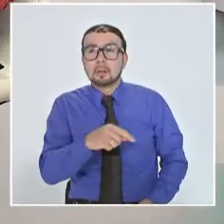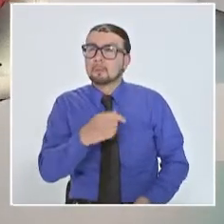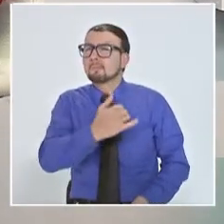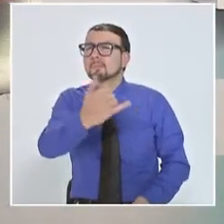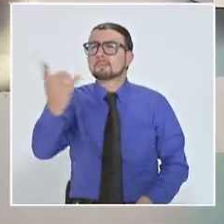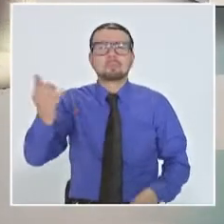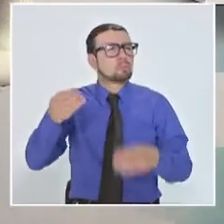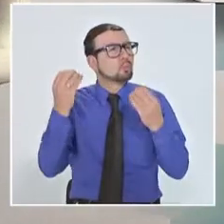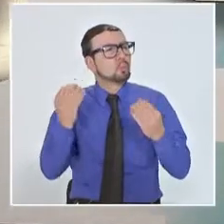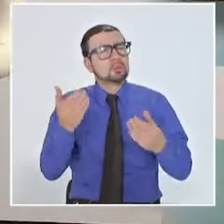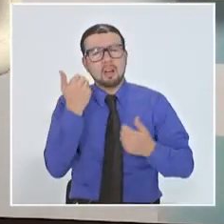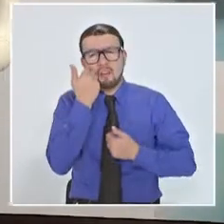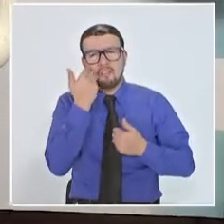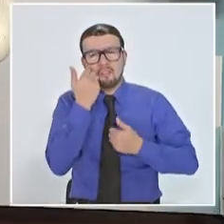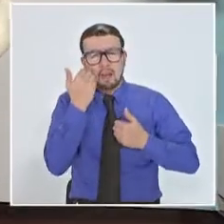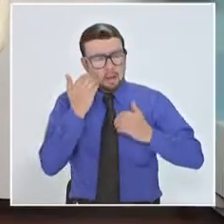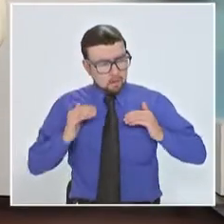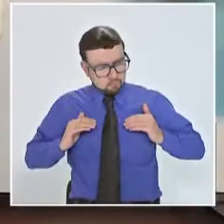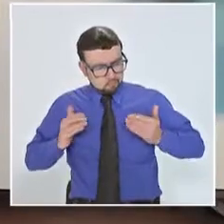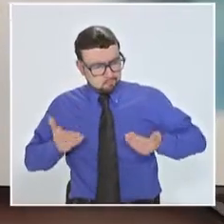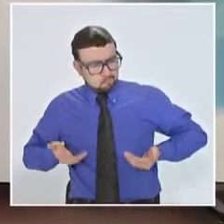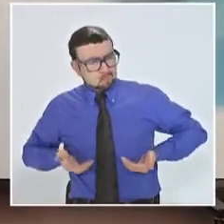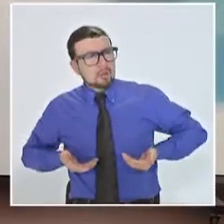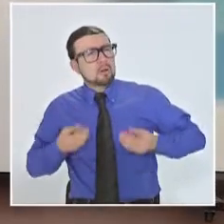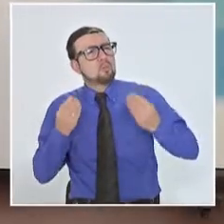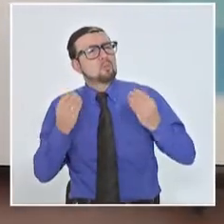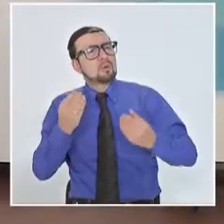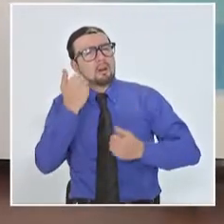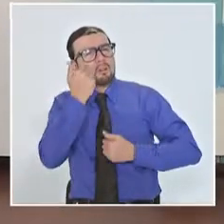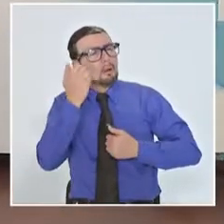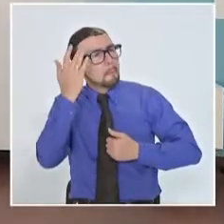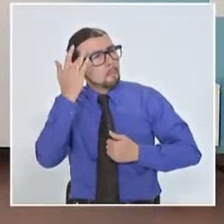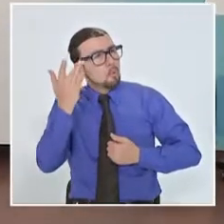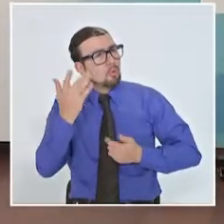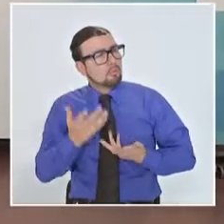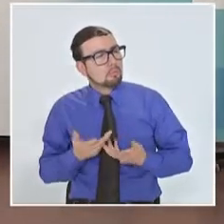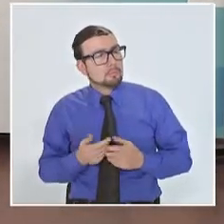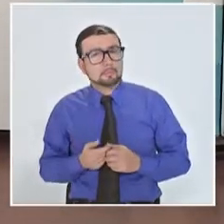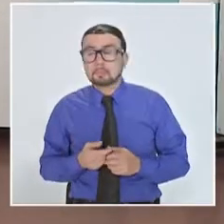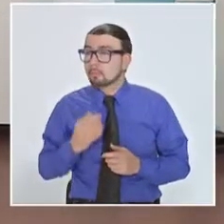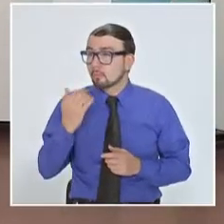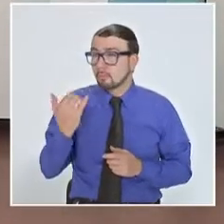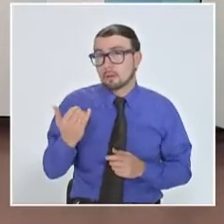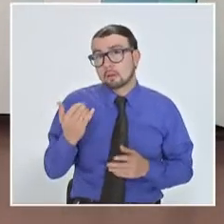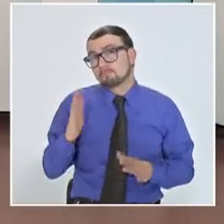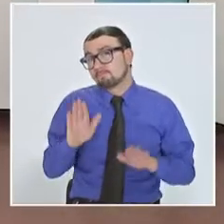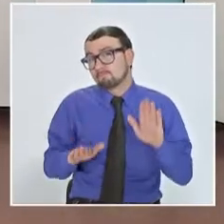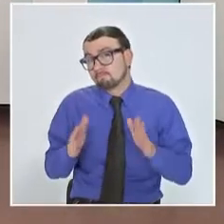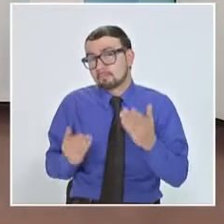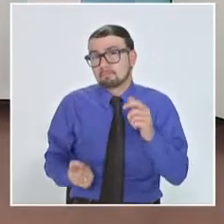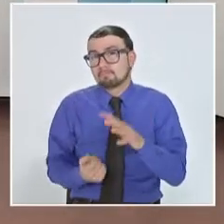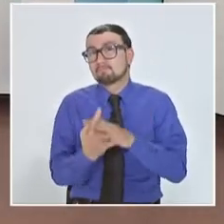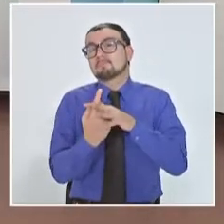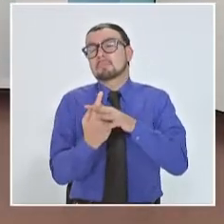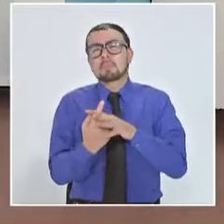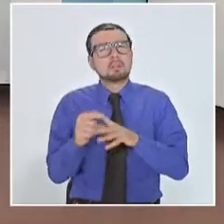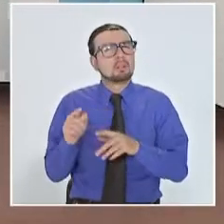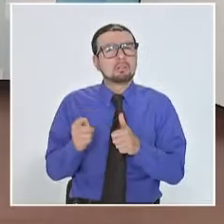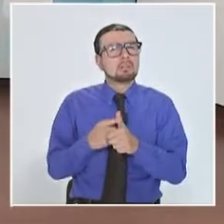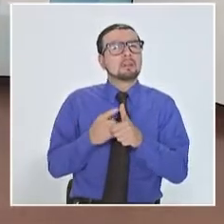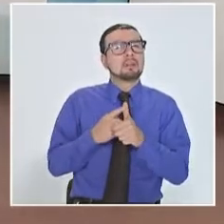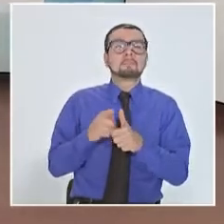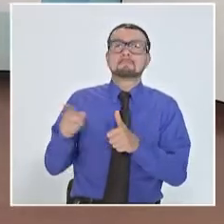seno? Hay varios factores que influyen en la génesis de la patología mamaria. Un factor muy importante es el